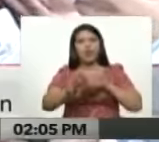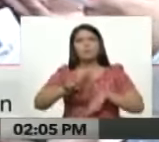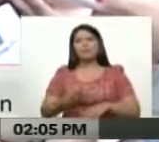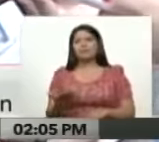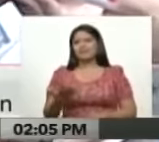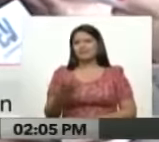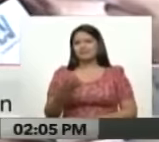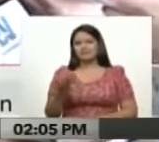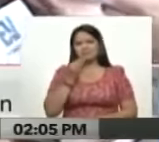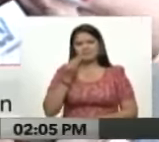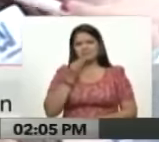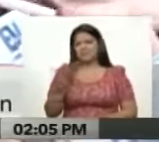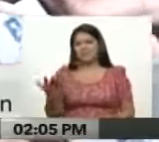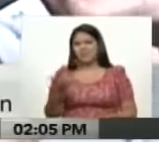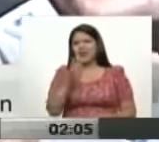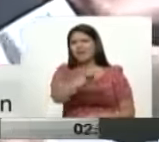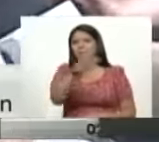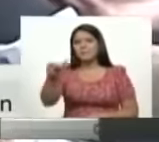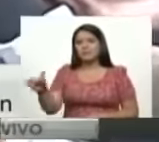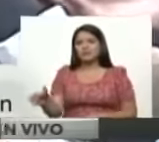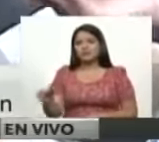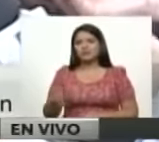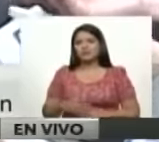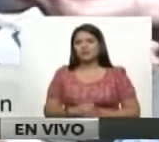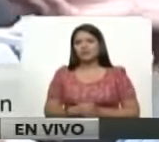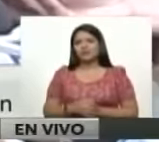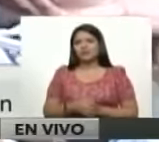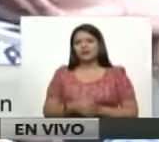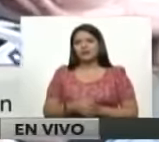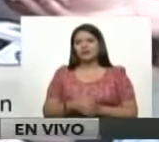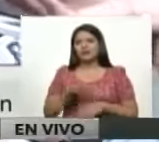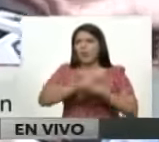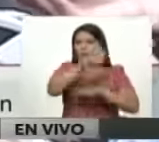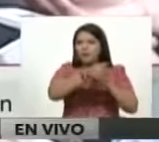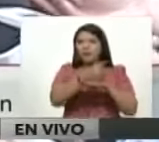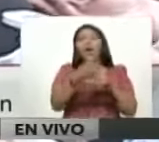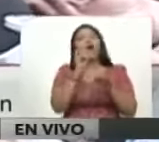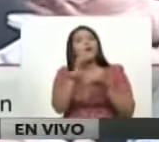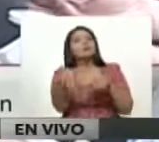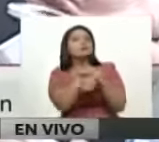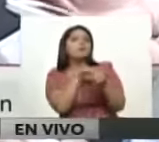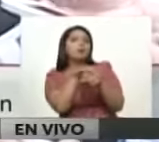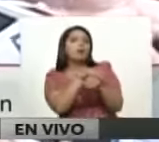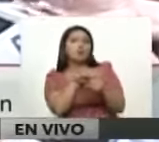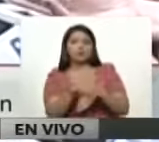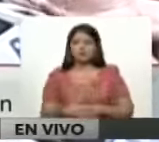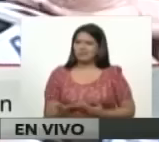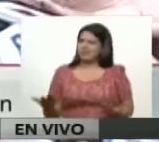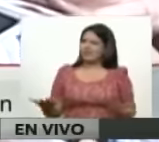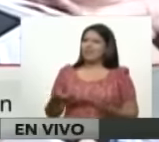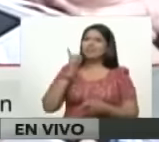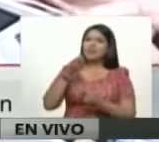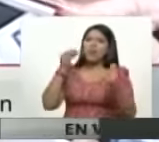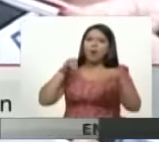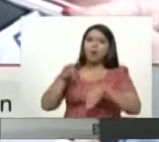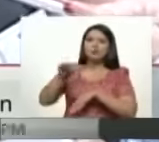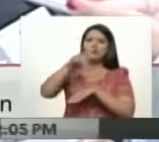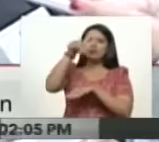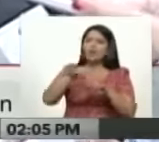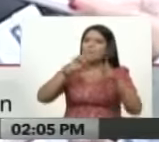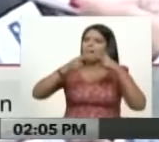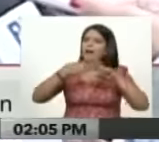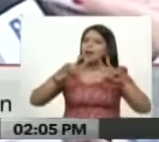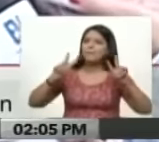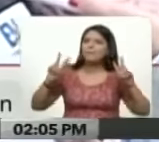y absurdo que los victimarios se perdonen, se autoperdonen. Eso no se ha visto en ninguna parte. Una ley de amnistía tiene que ver con un gran acuerdo nacional para la paz.